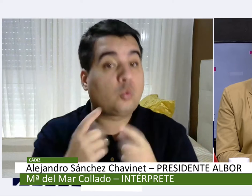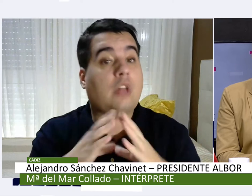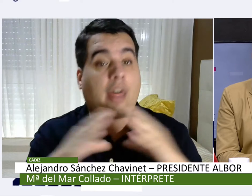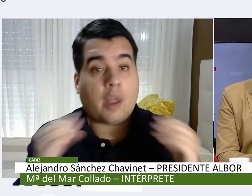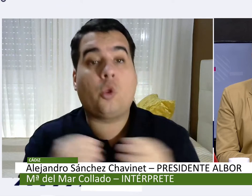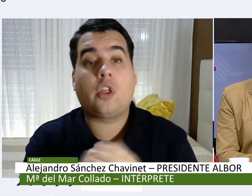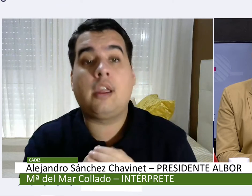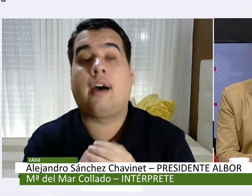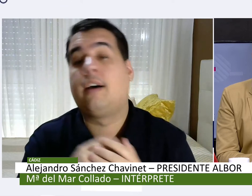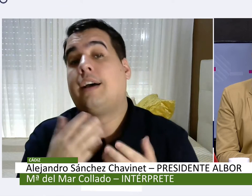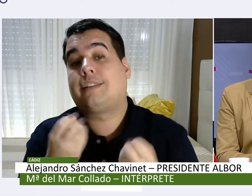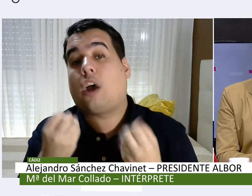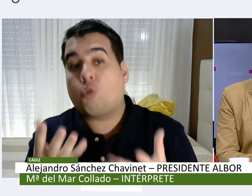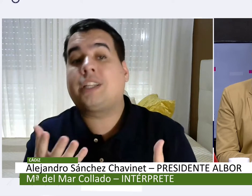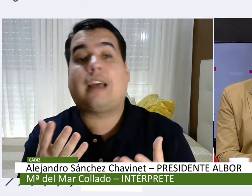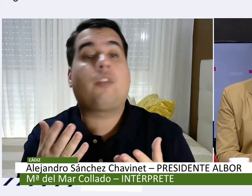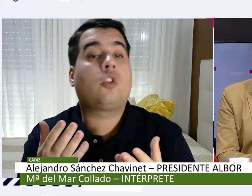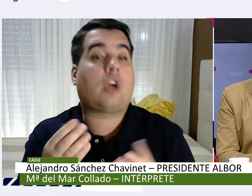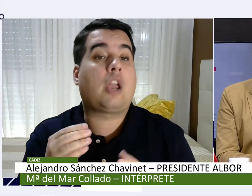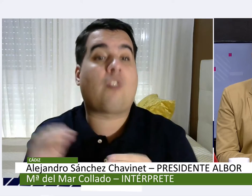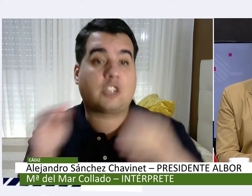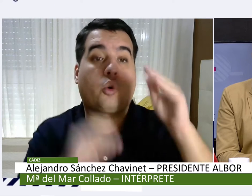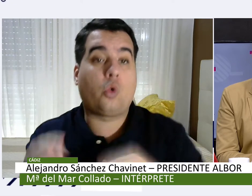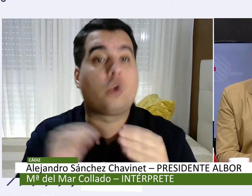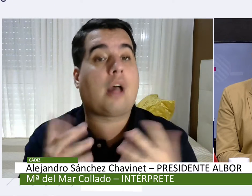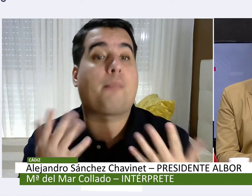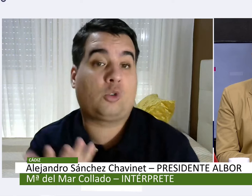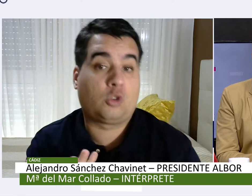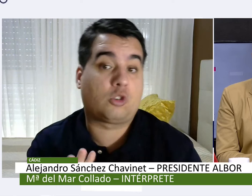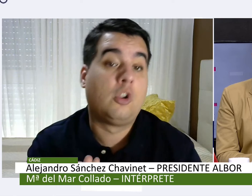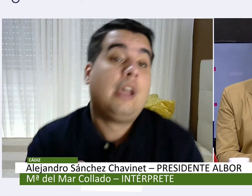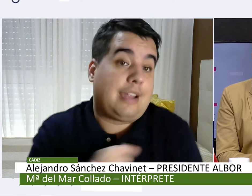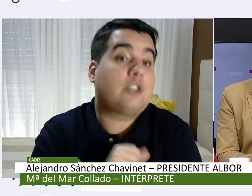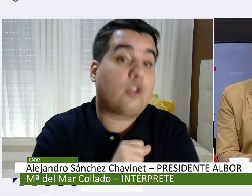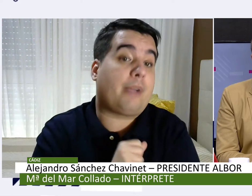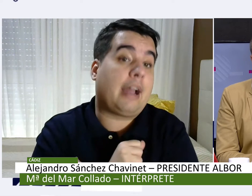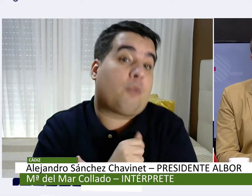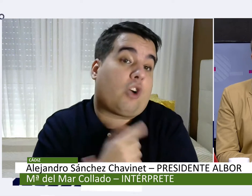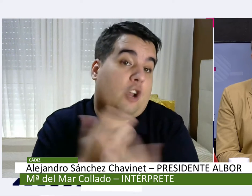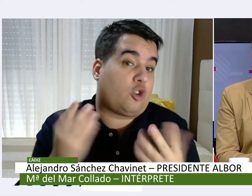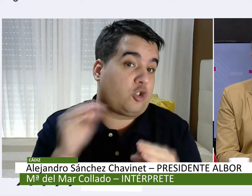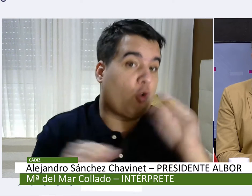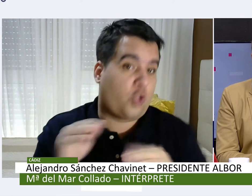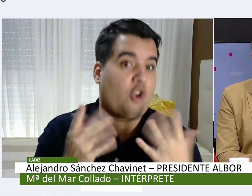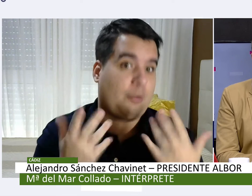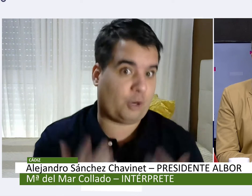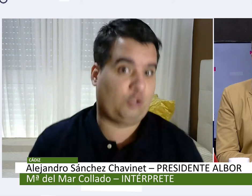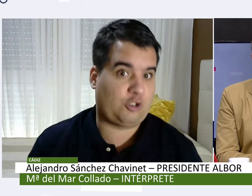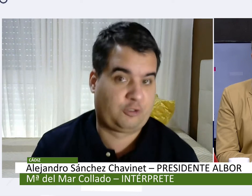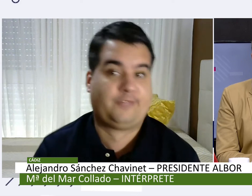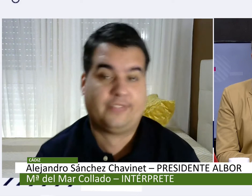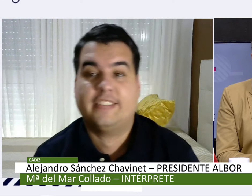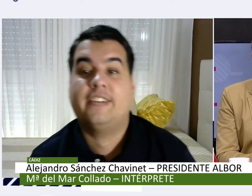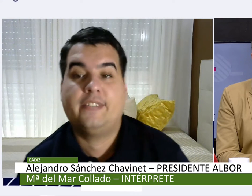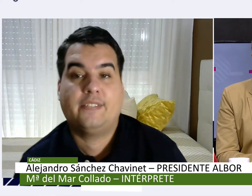la Junta de Andalucía está comentando que nos va a solucionar pronto. Y eso esperemos que nos solucione